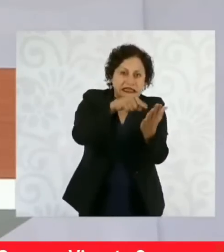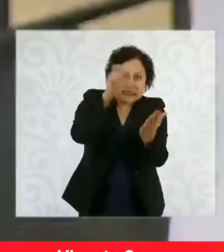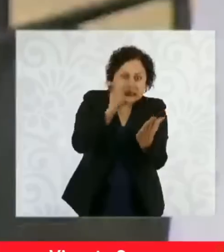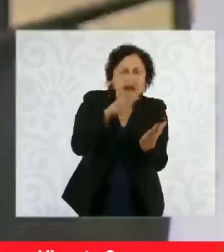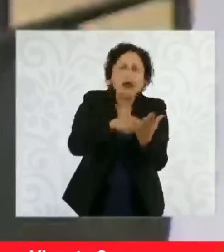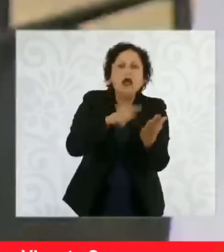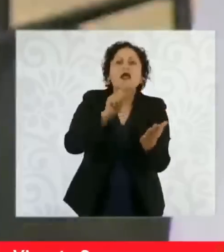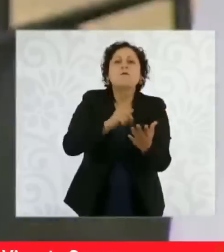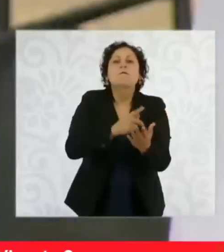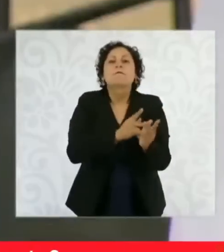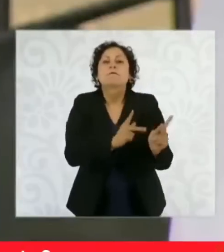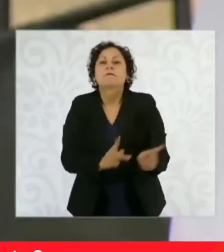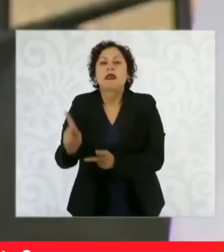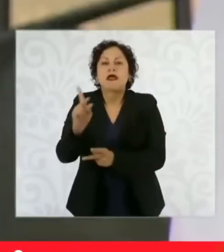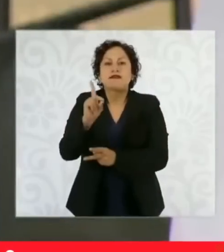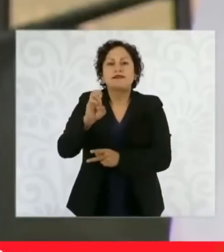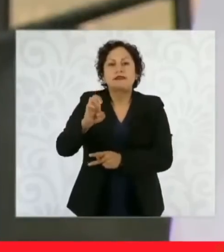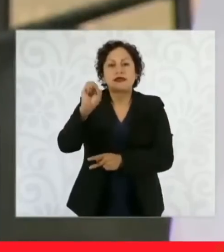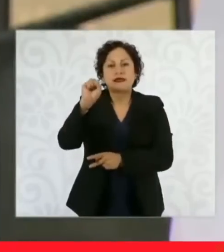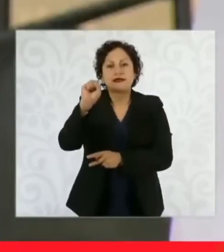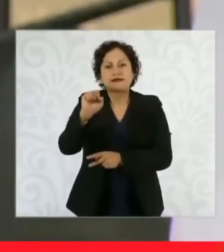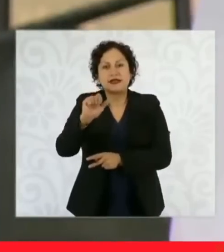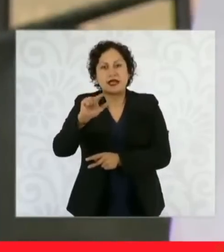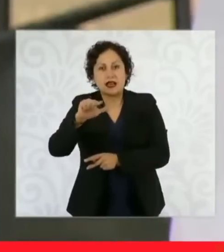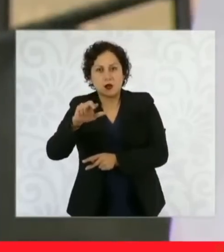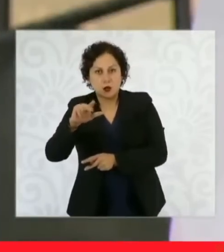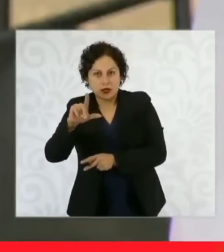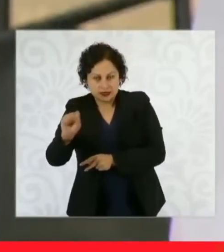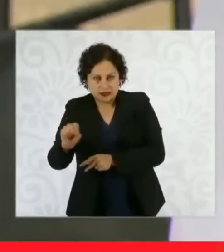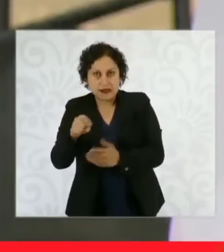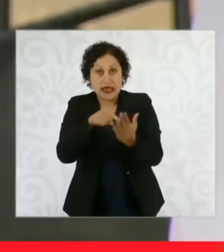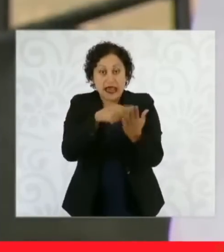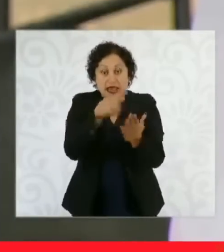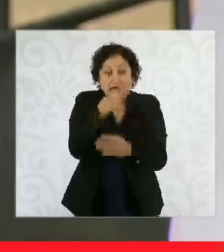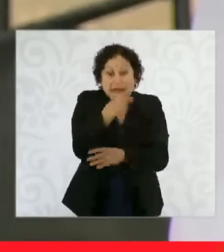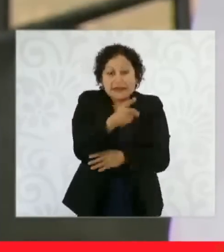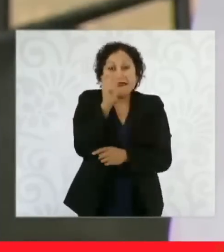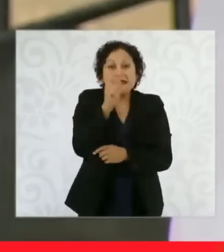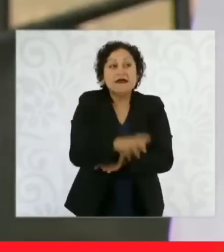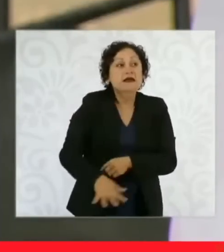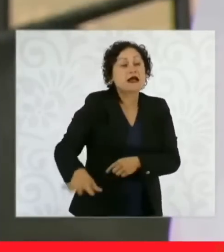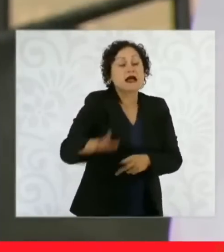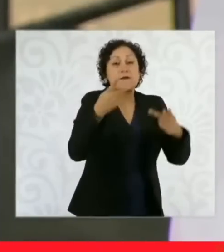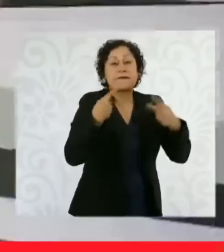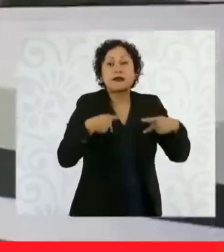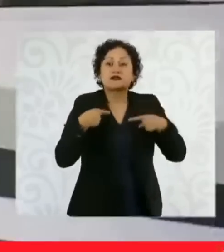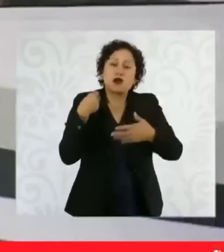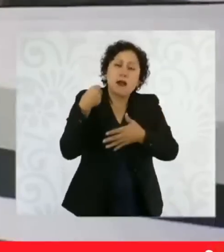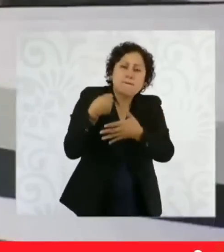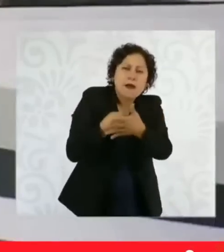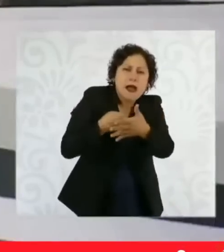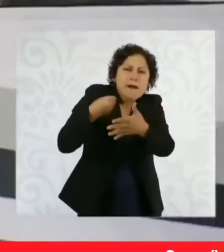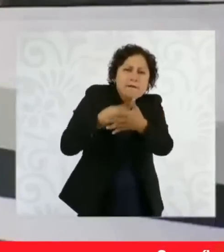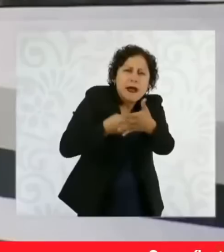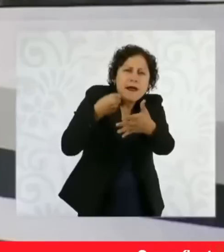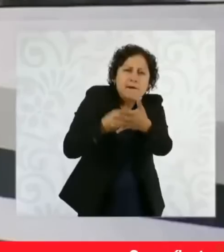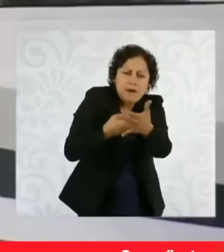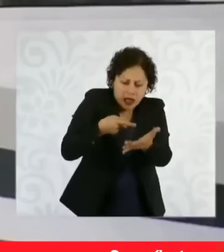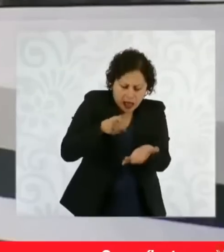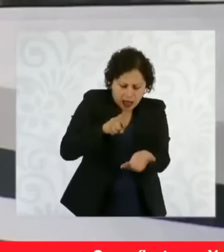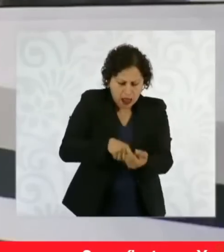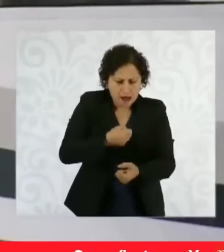forma: los pueblos, en su esfuerzo constante porque triunfen los ideales de libertad